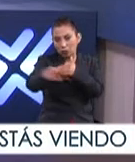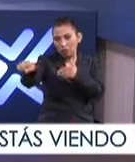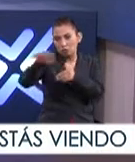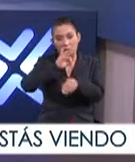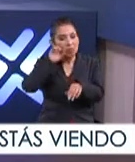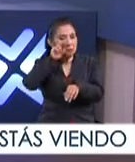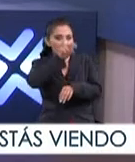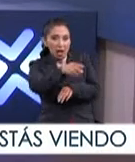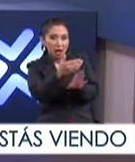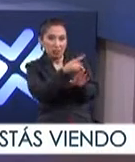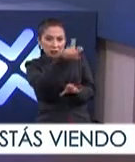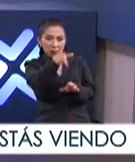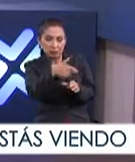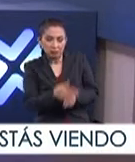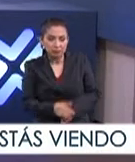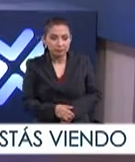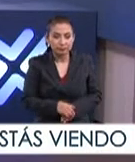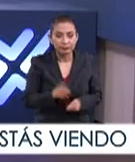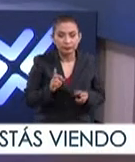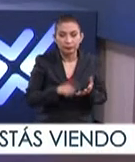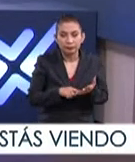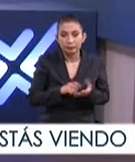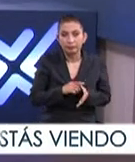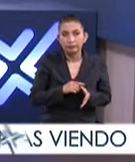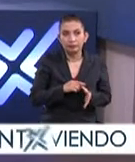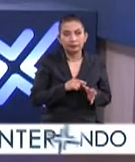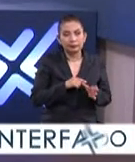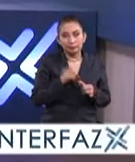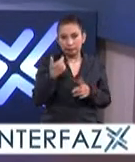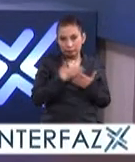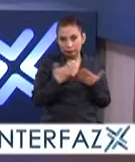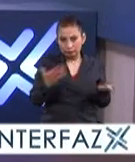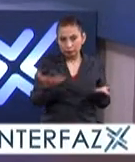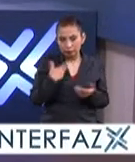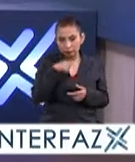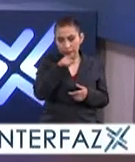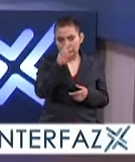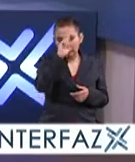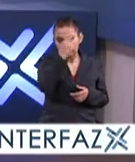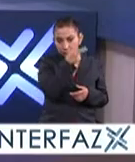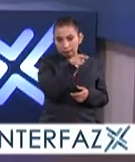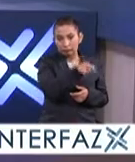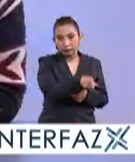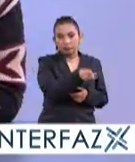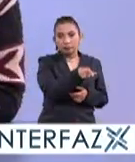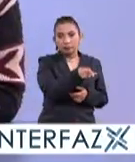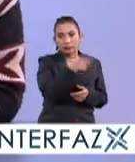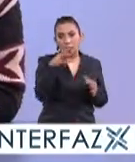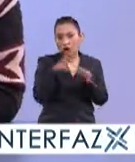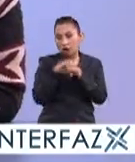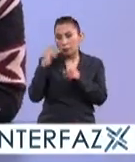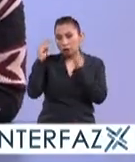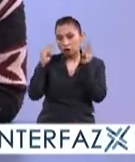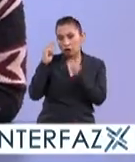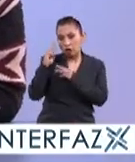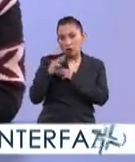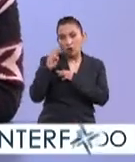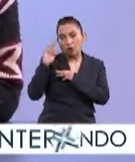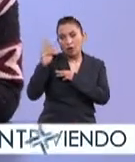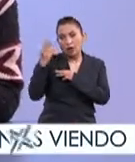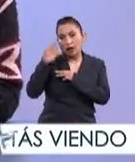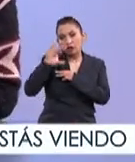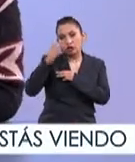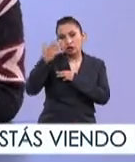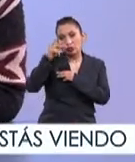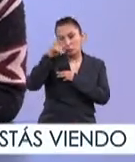gente pueda consultar más adelante. En esta ocasión, en la universidad, junto con el Museo Universitario del Chopo, que nos